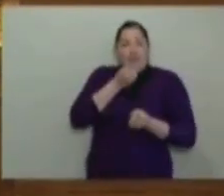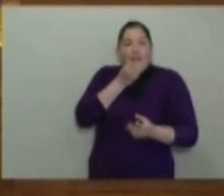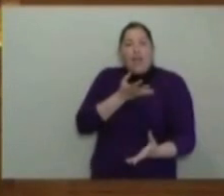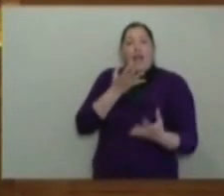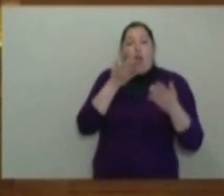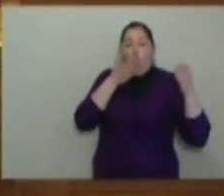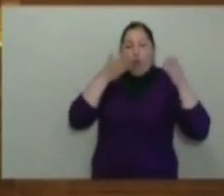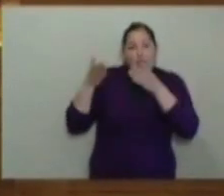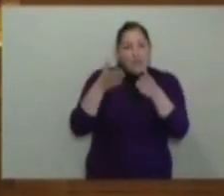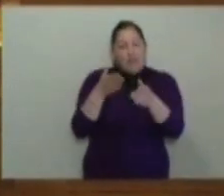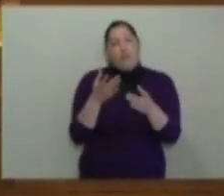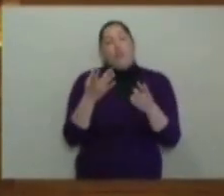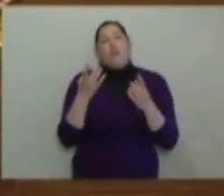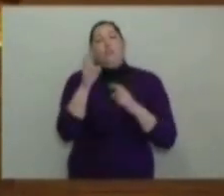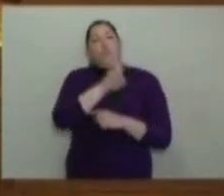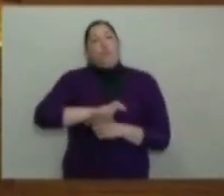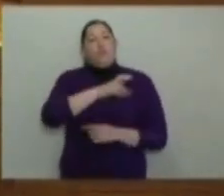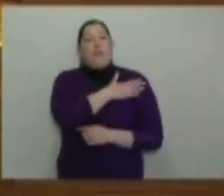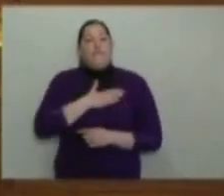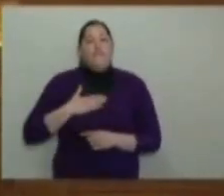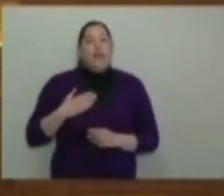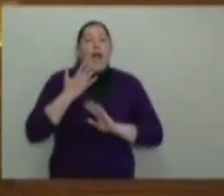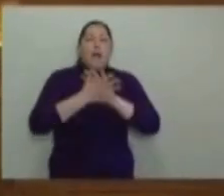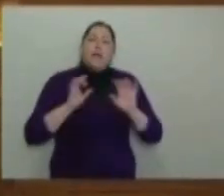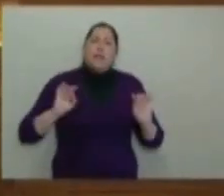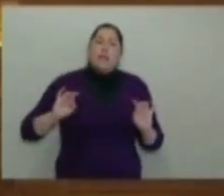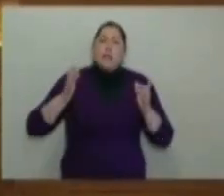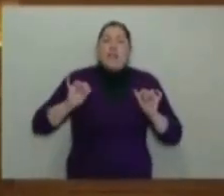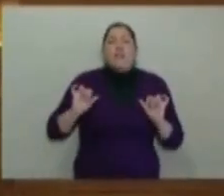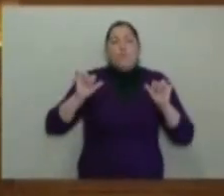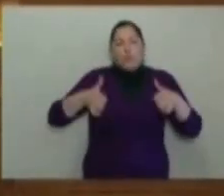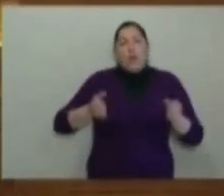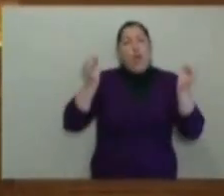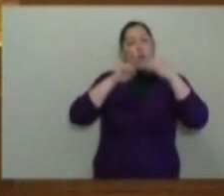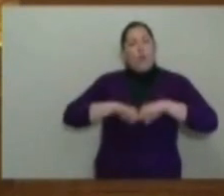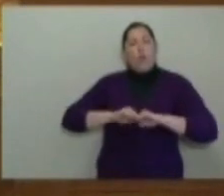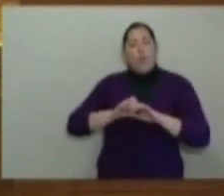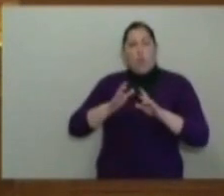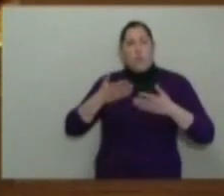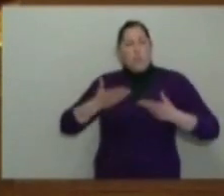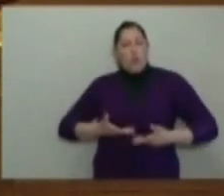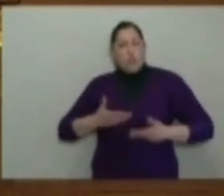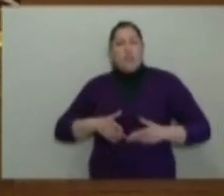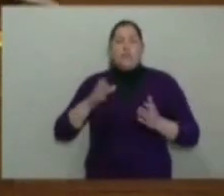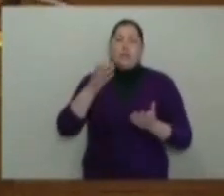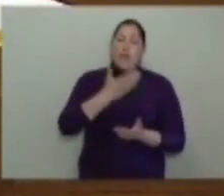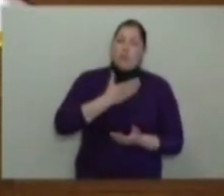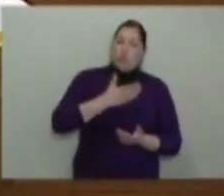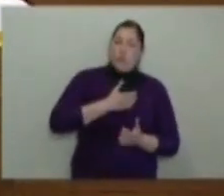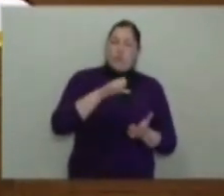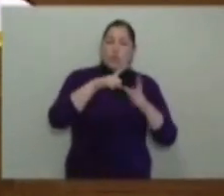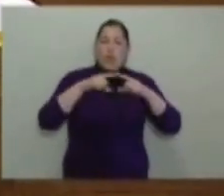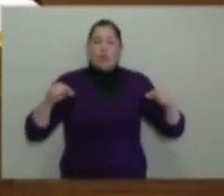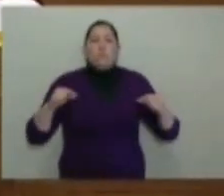se dicen Buscar no eh se hablaba de impulsar un acuerdo amplio con los ayuntamientos asturianos se habla de eso Es evidente que también